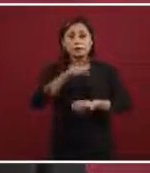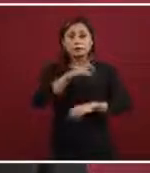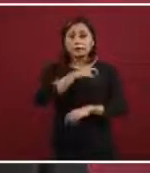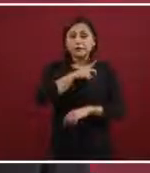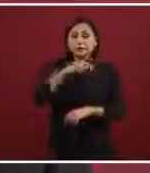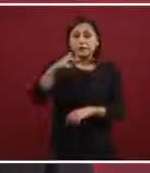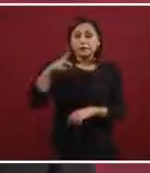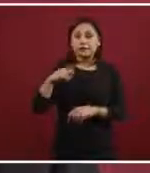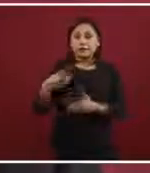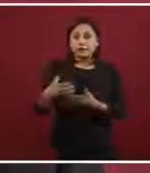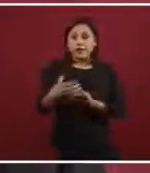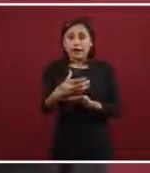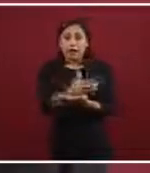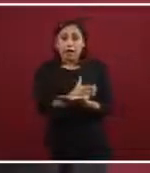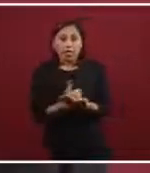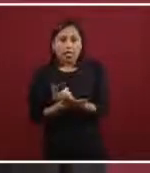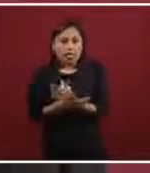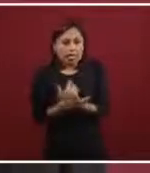razonables